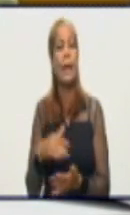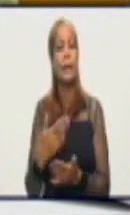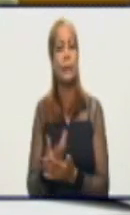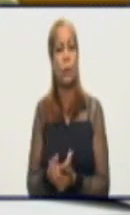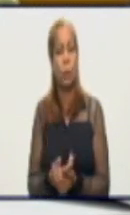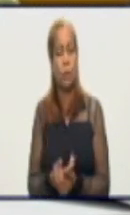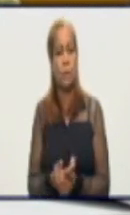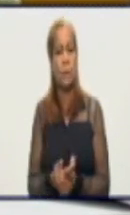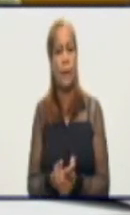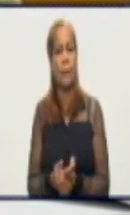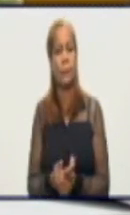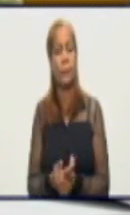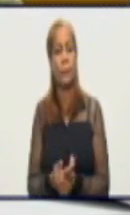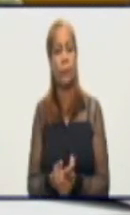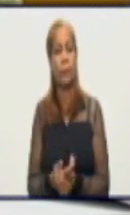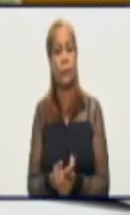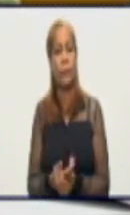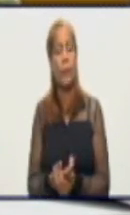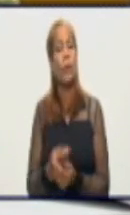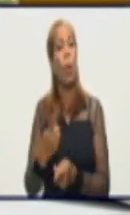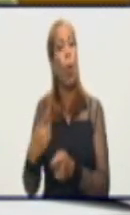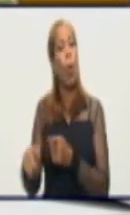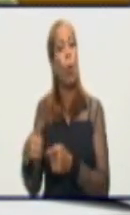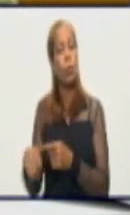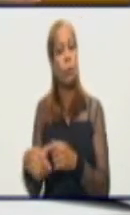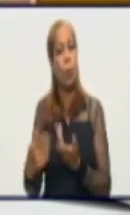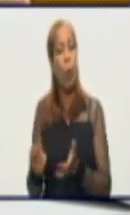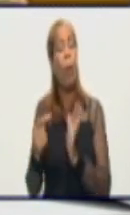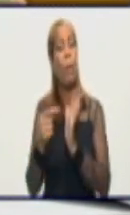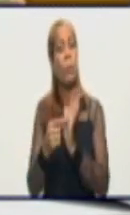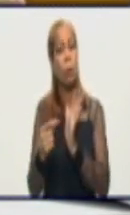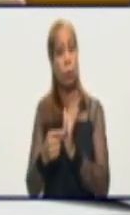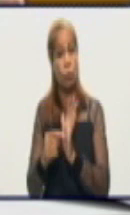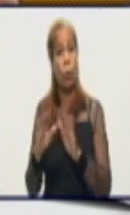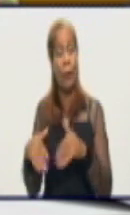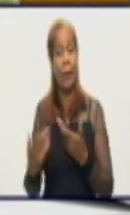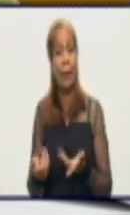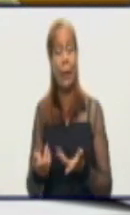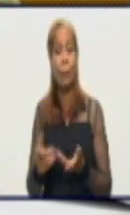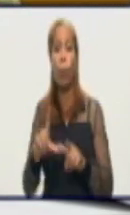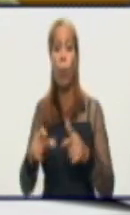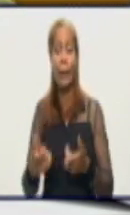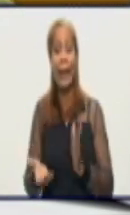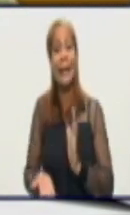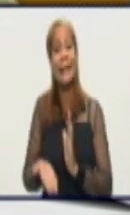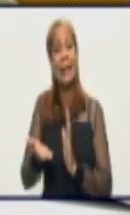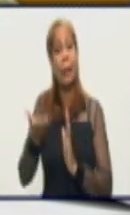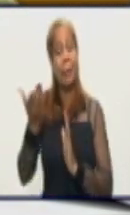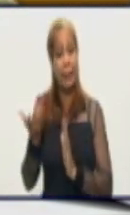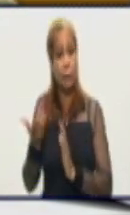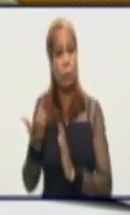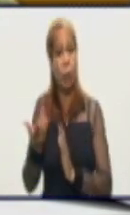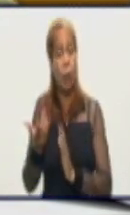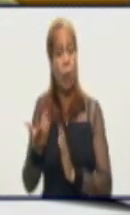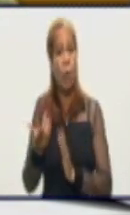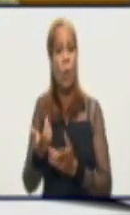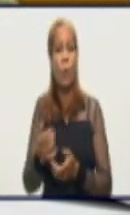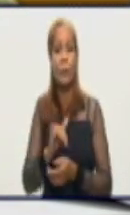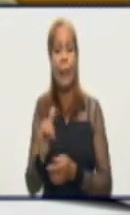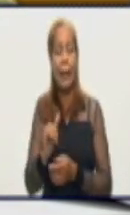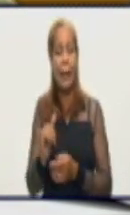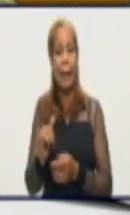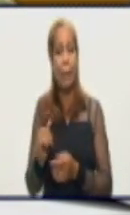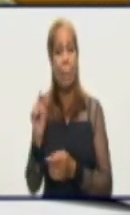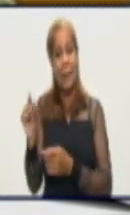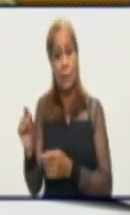del aseguramiento, que debemos garantizar por el incremento sostenido de casos, nos pone y nos tensa mucho el sector, lo que nos hace